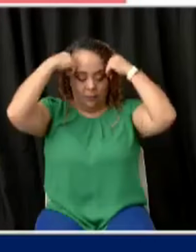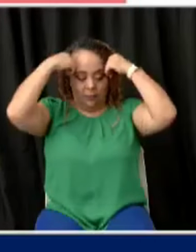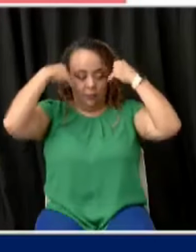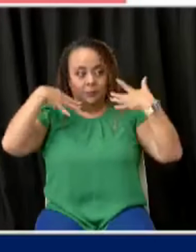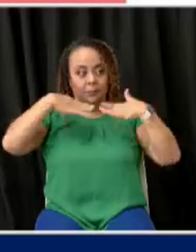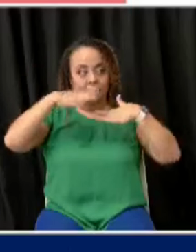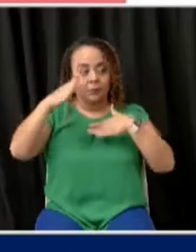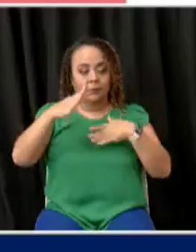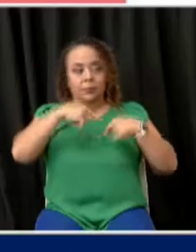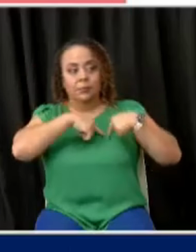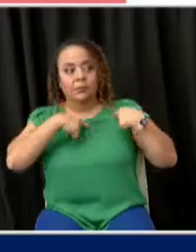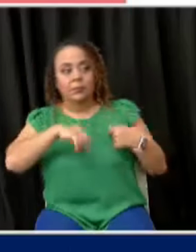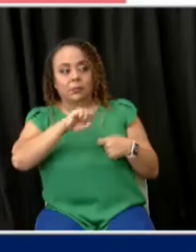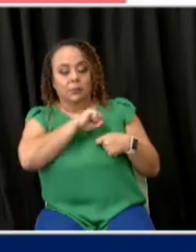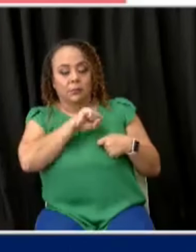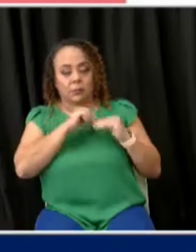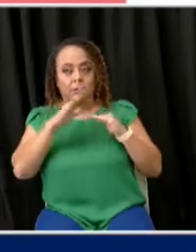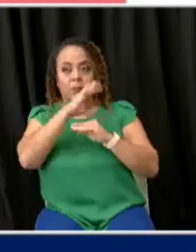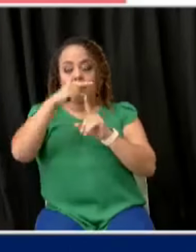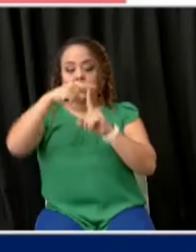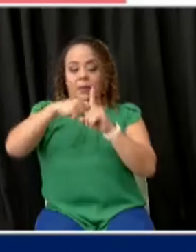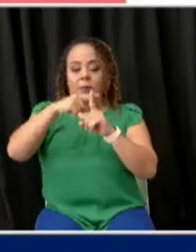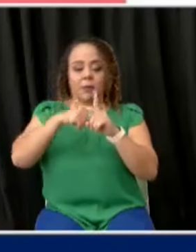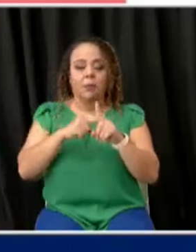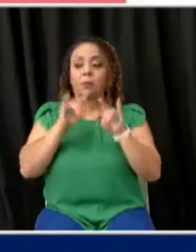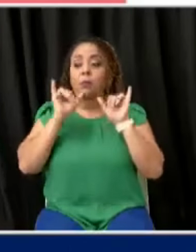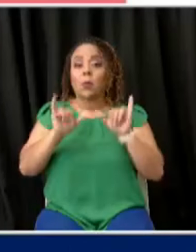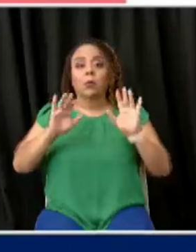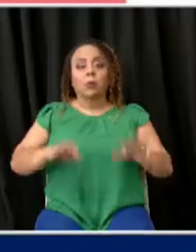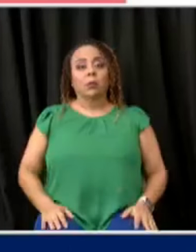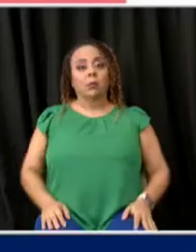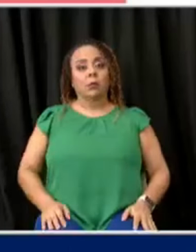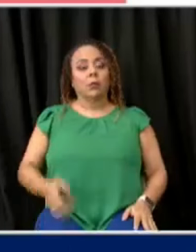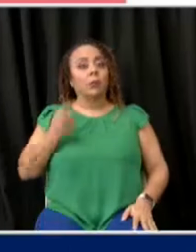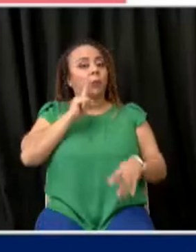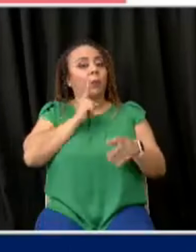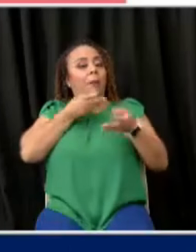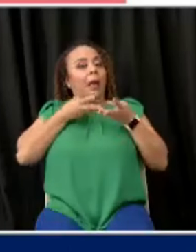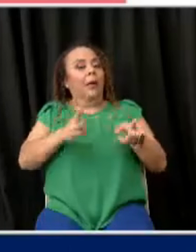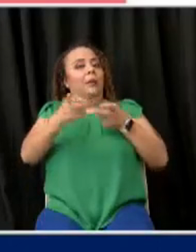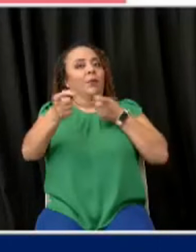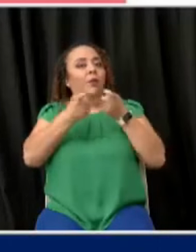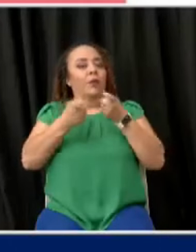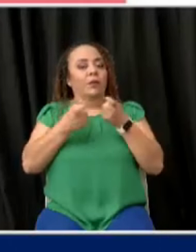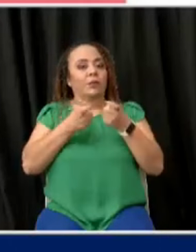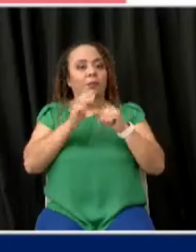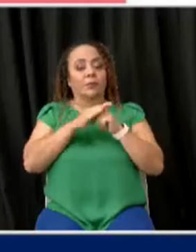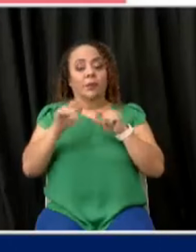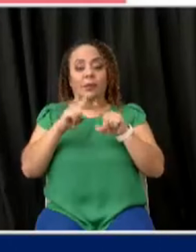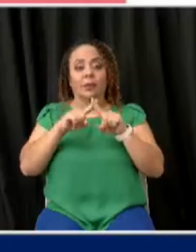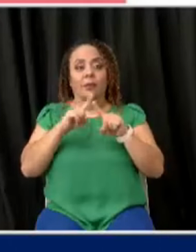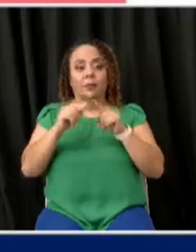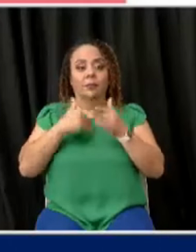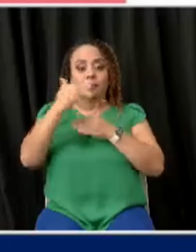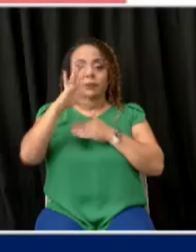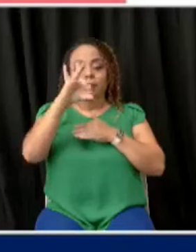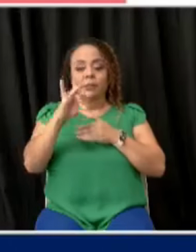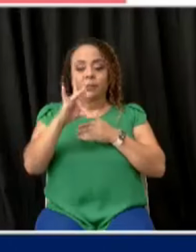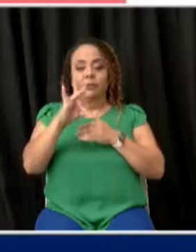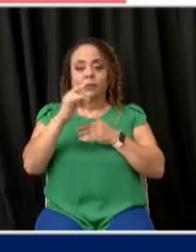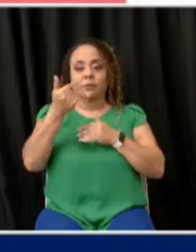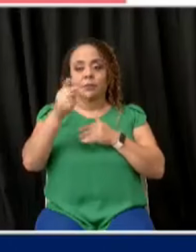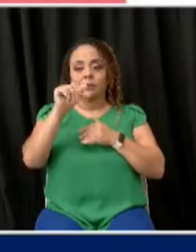la frecuencia cardíaca aumenta y la temperatura tiende a mantenerse por los mecanismos reguladores. Pero pasados los 38 grados, que es la zona